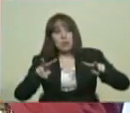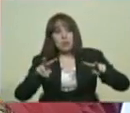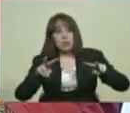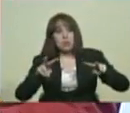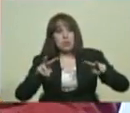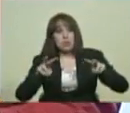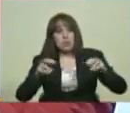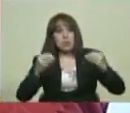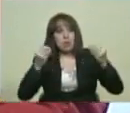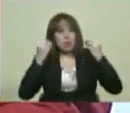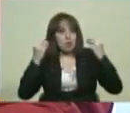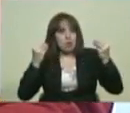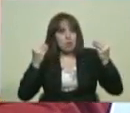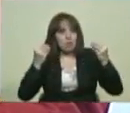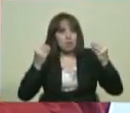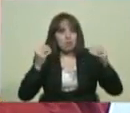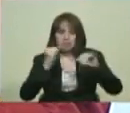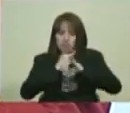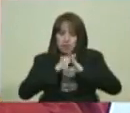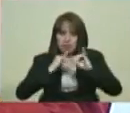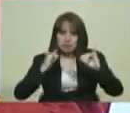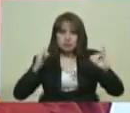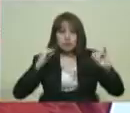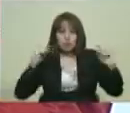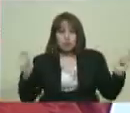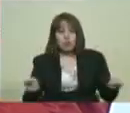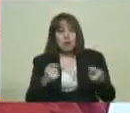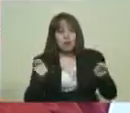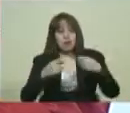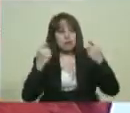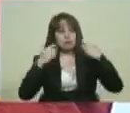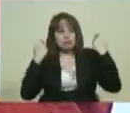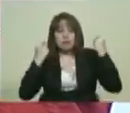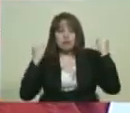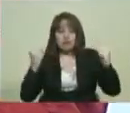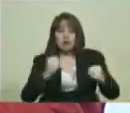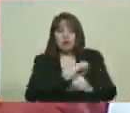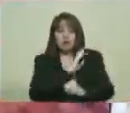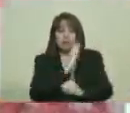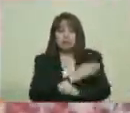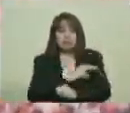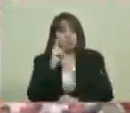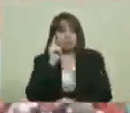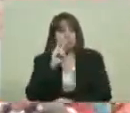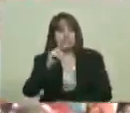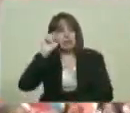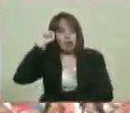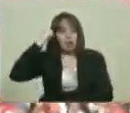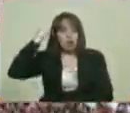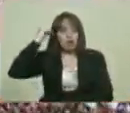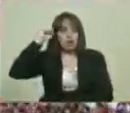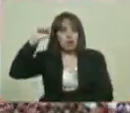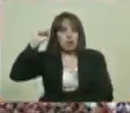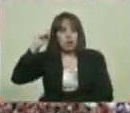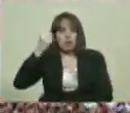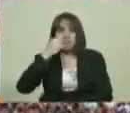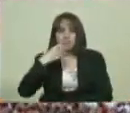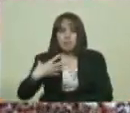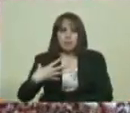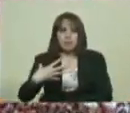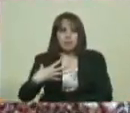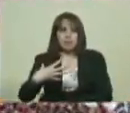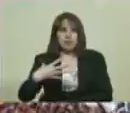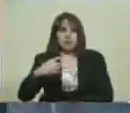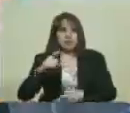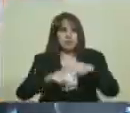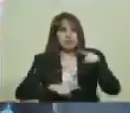coronó de manera hermosa una campaña admirable, una campaña heroica, una campaña hermosa, una campaña llena de